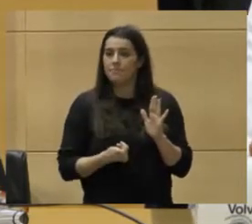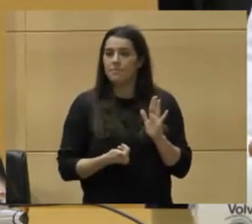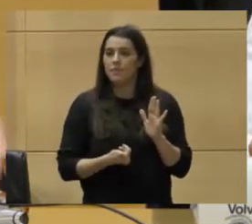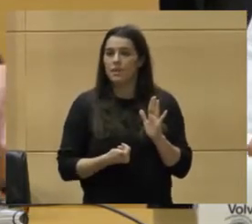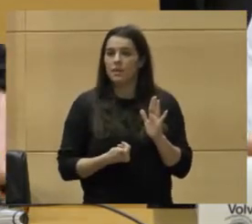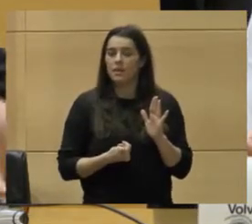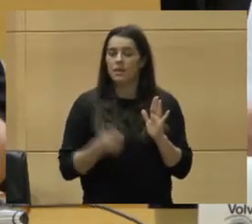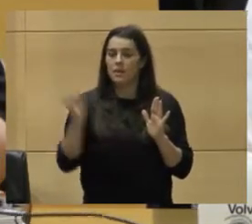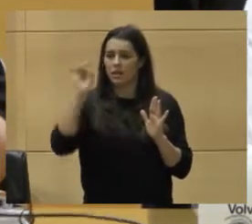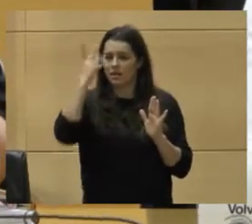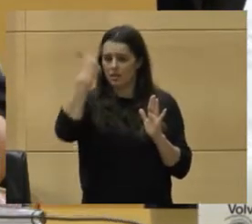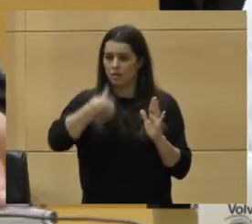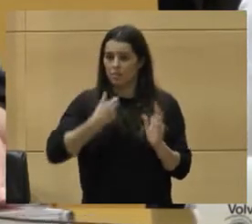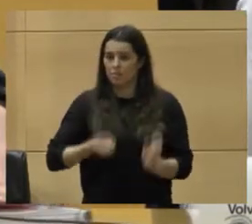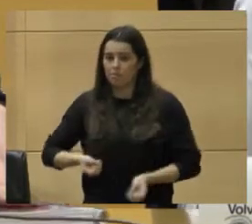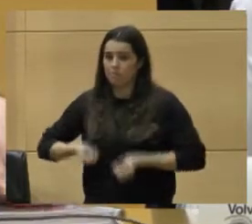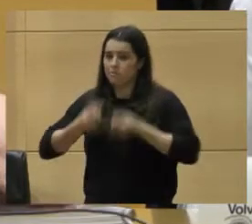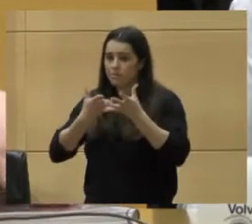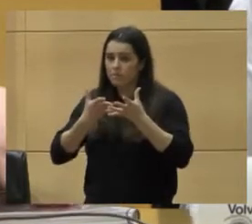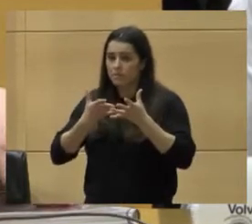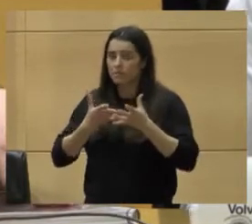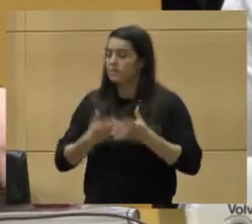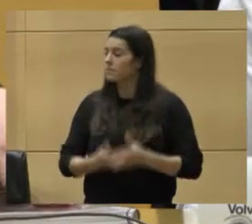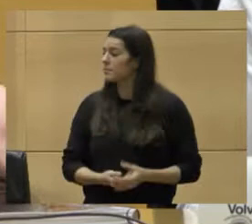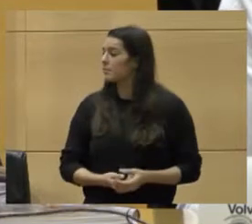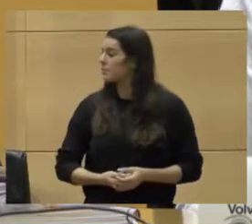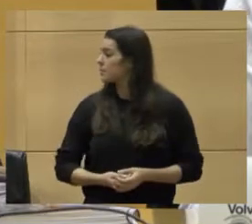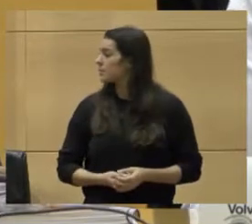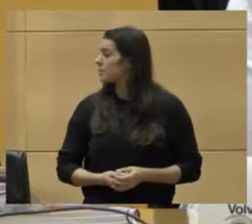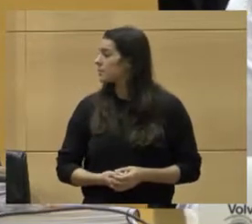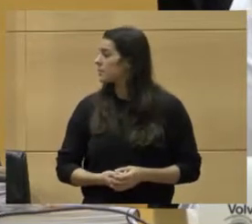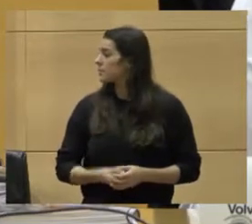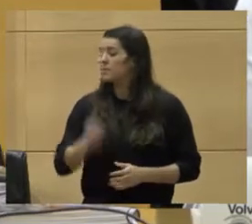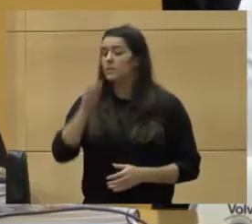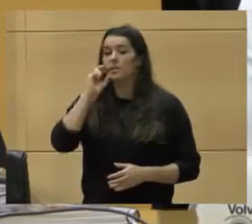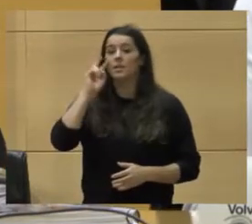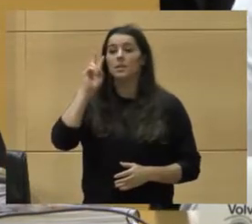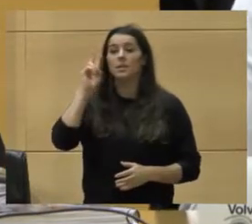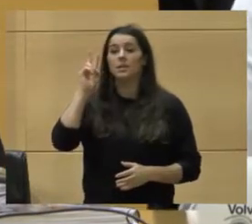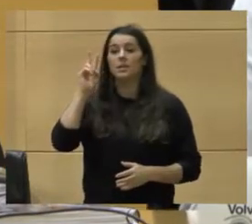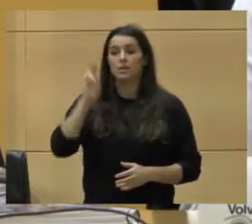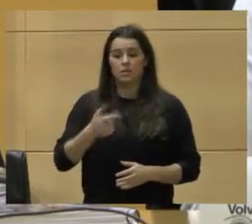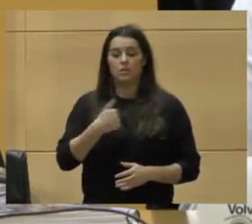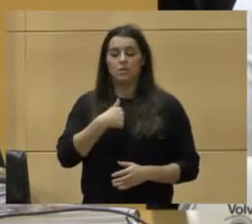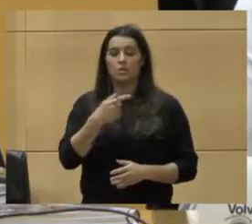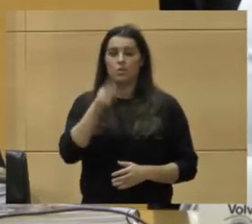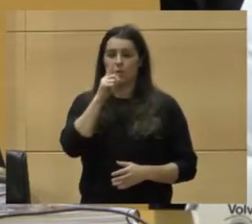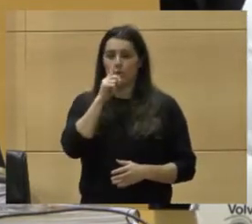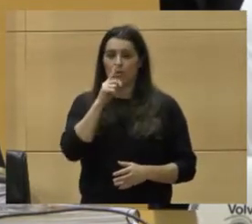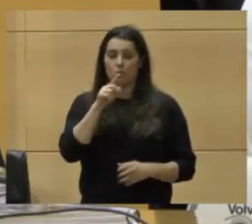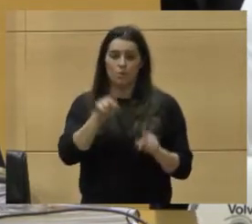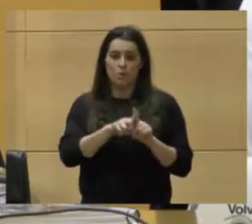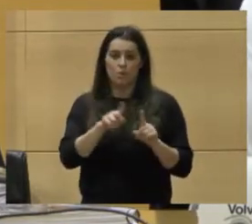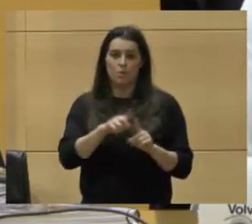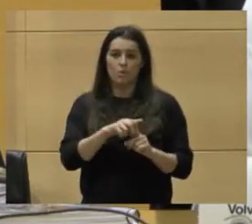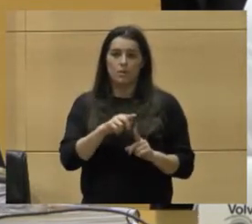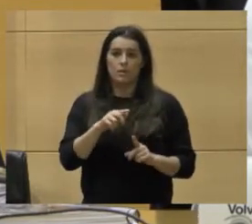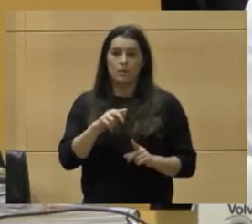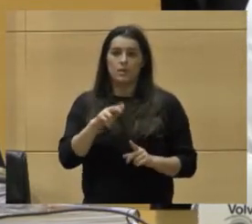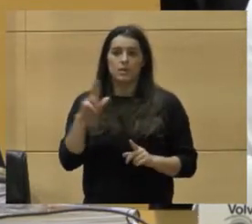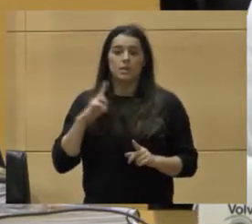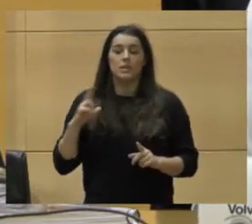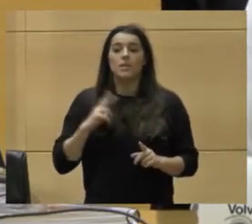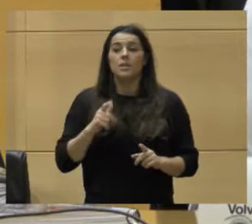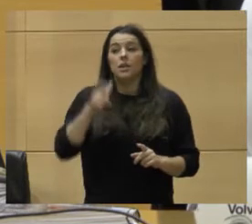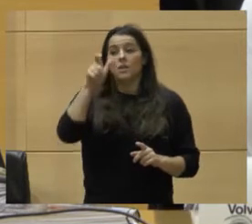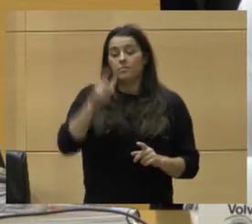el planteamiento que yo voy a hacer reconocerme deudor de alguien que nos ha dejado hace muy poco que es antonio de